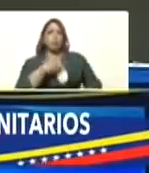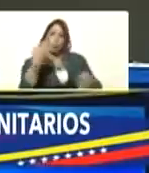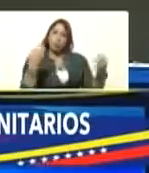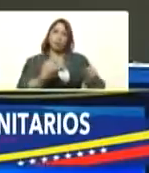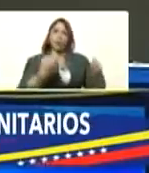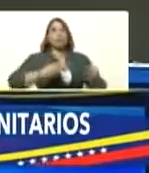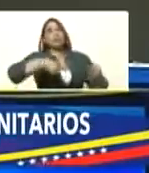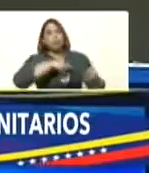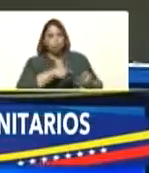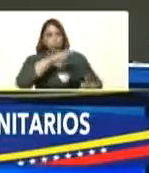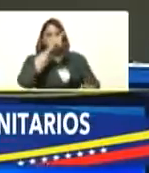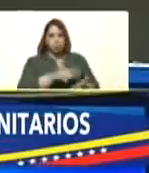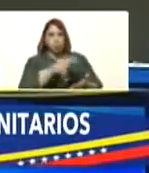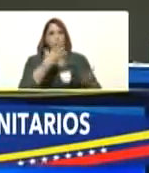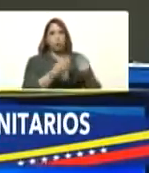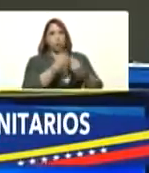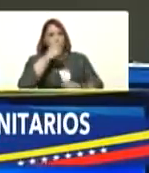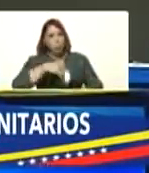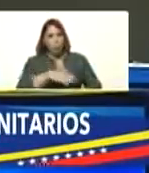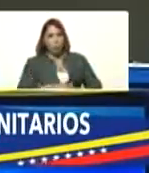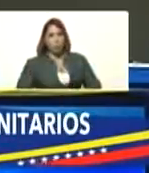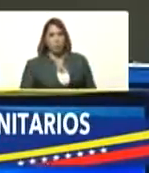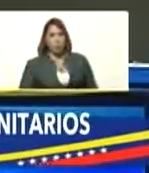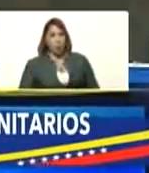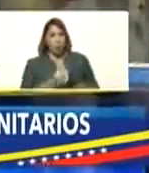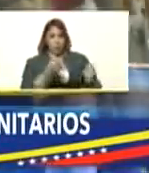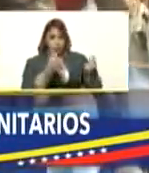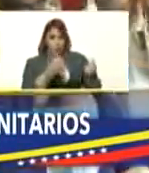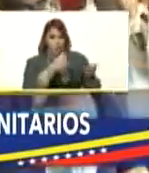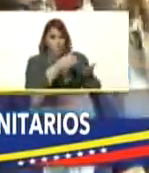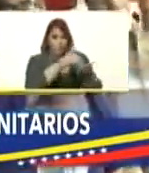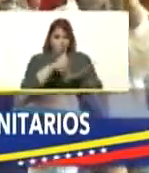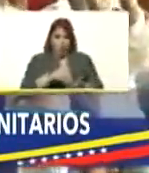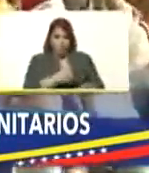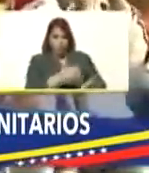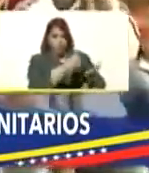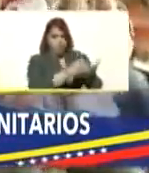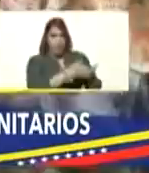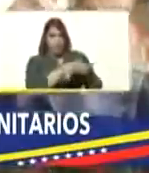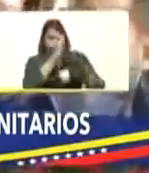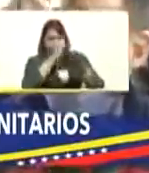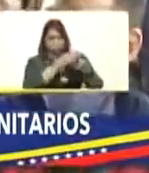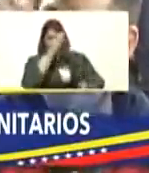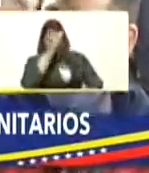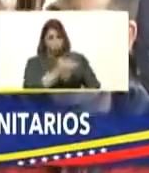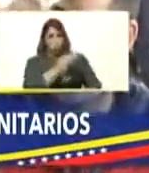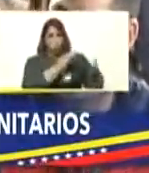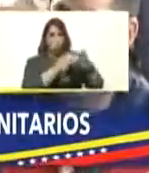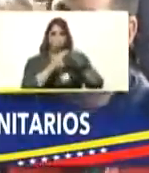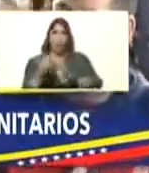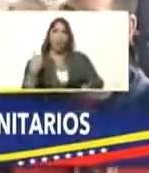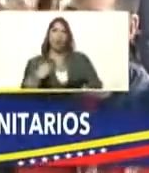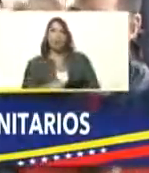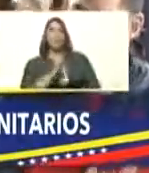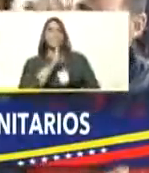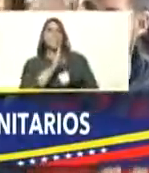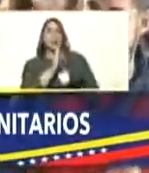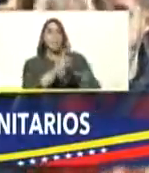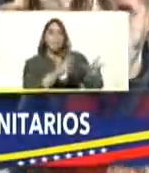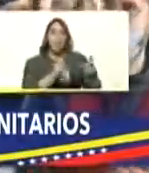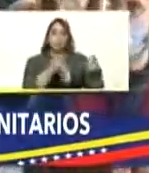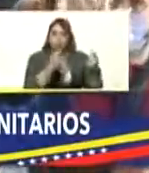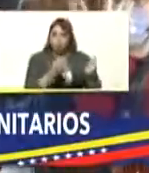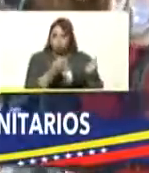nosotros vamos a acertar. Y esos dineros van para los consejos comunales, ministra Nori. Van para las comunas que tienen sus cuentas bancarias, que